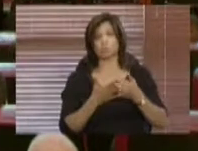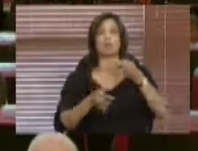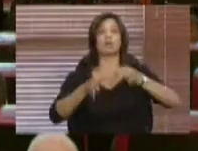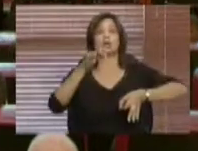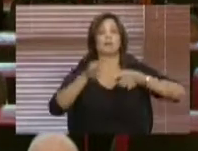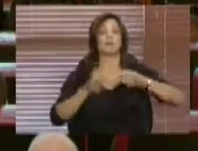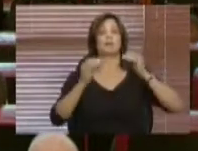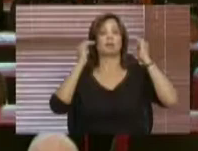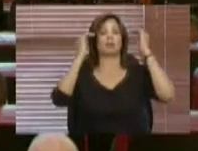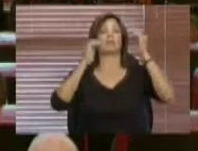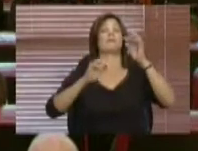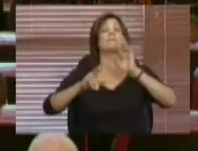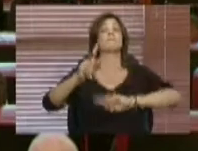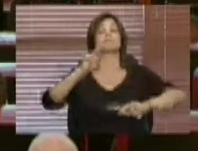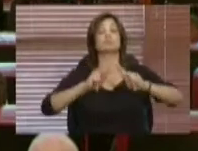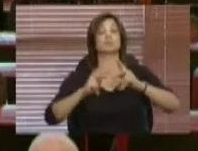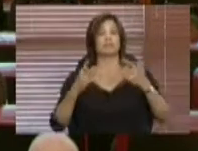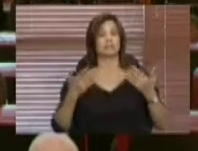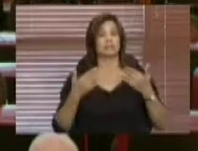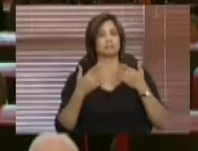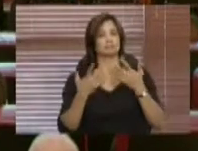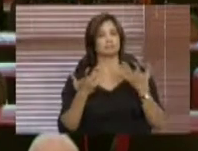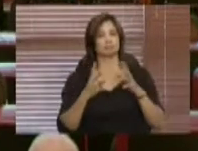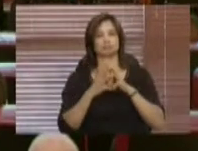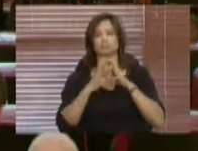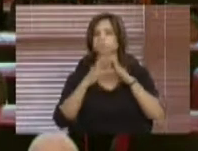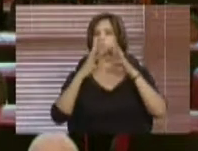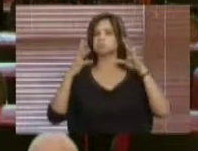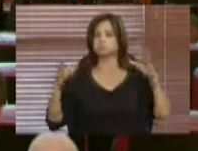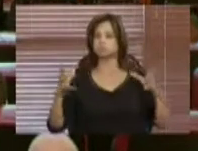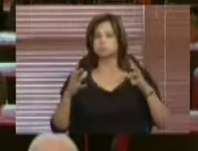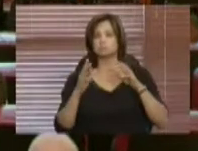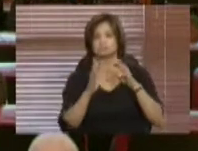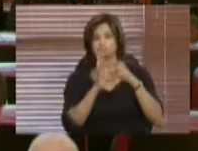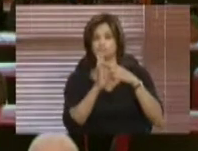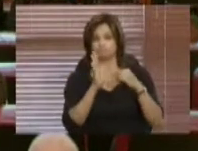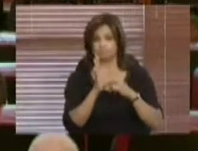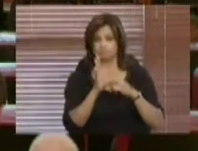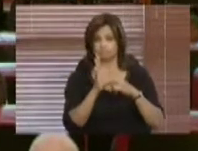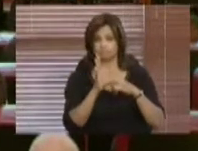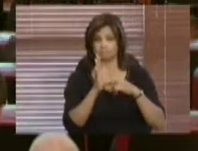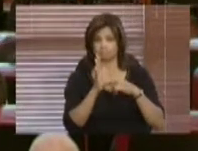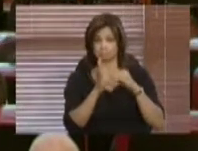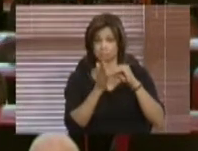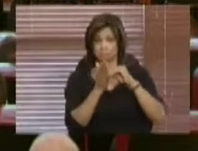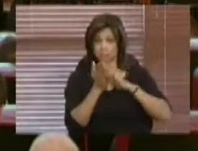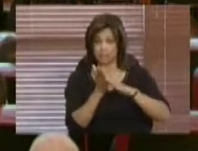altas cortes son personas que cumplen sobradamente los requisitos que establece la Constitución,